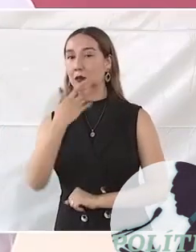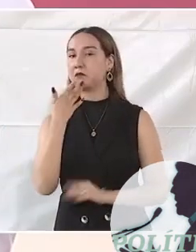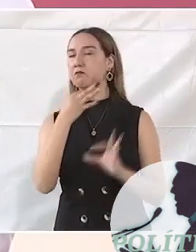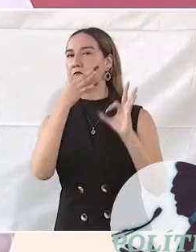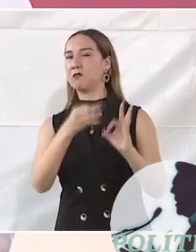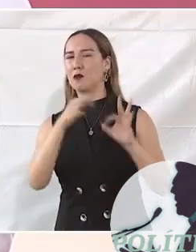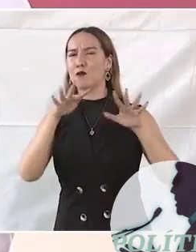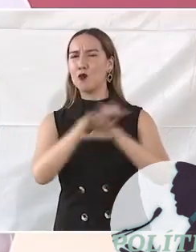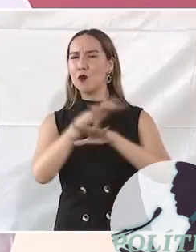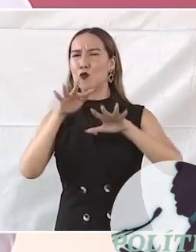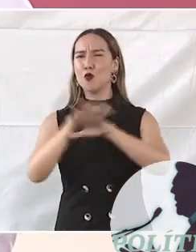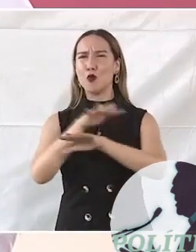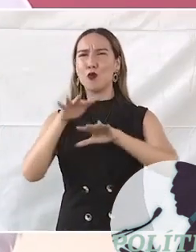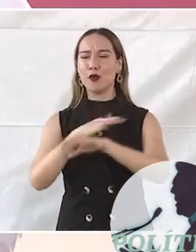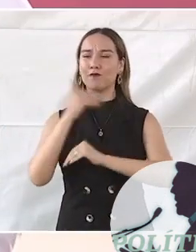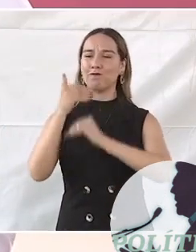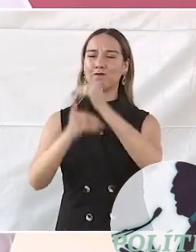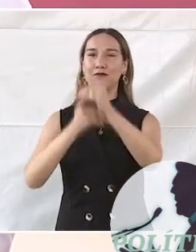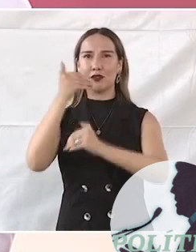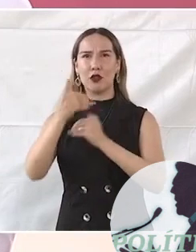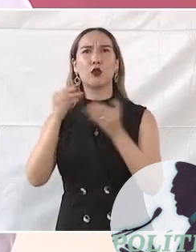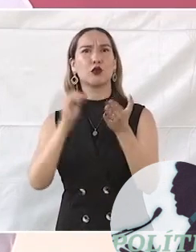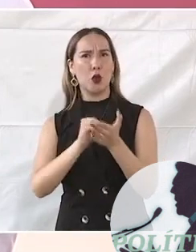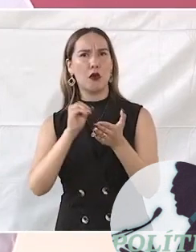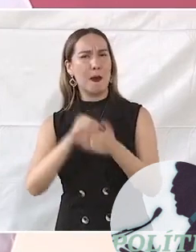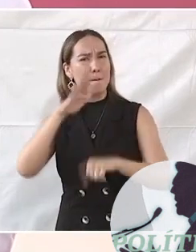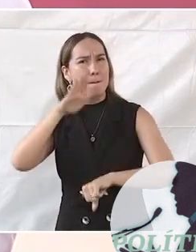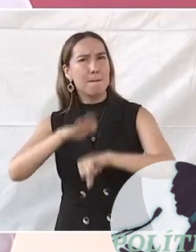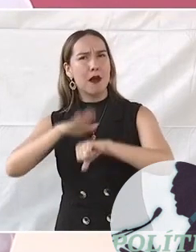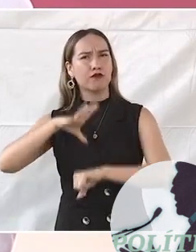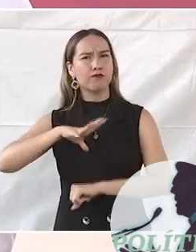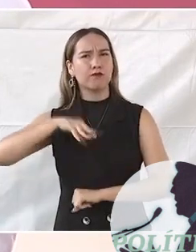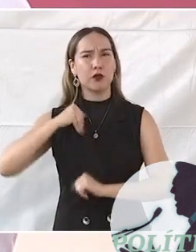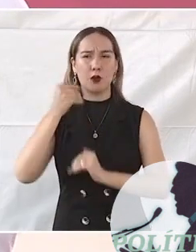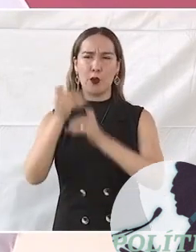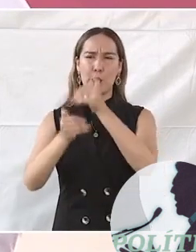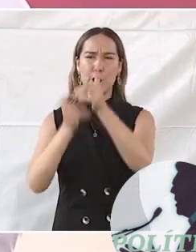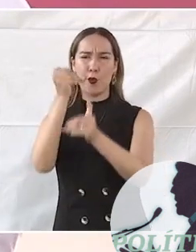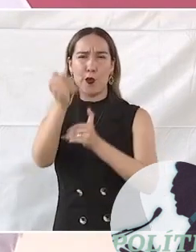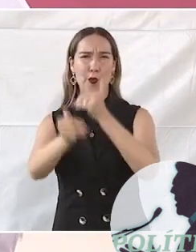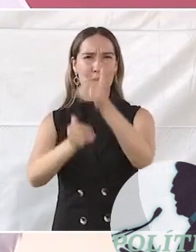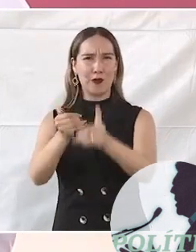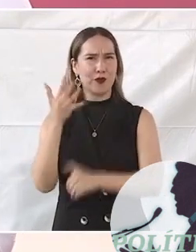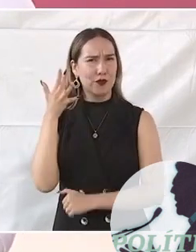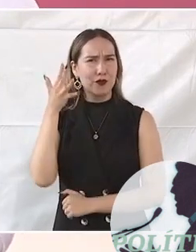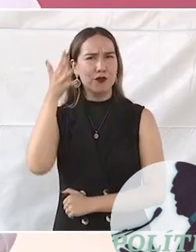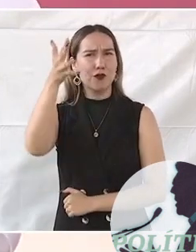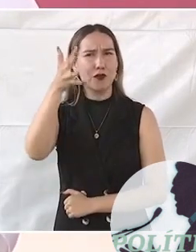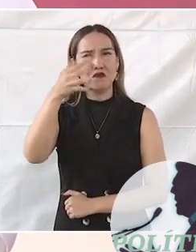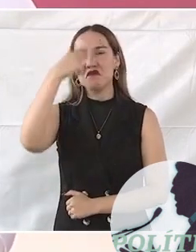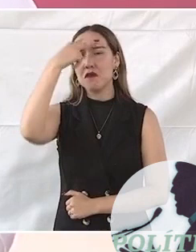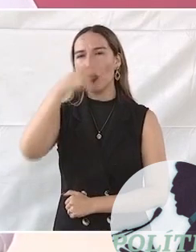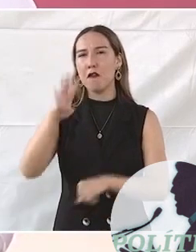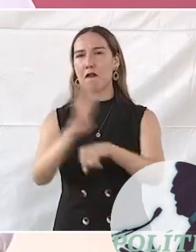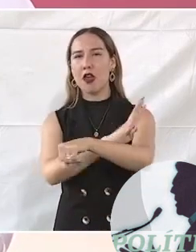el tiempo que queda, aceleraremos el paso aún más y dejaremos los cimientos de un verdadero estado de bienestar, con